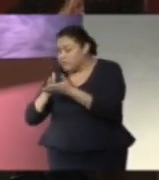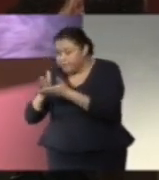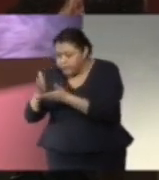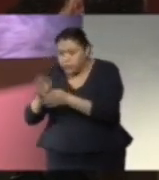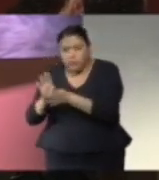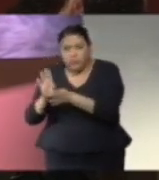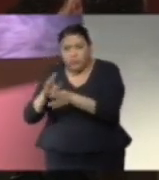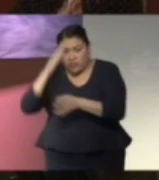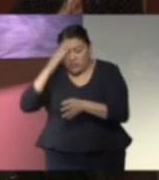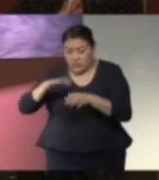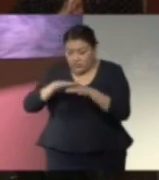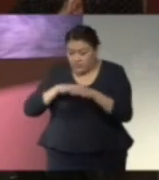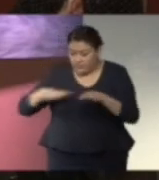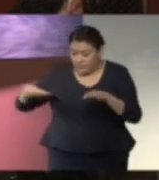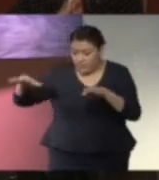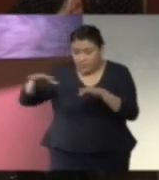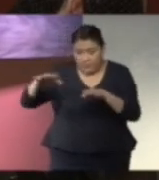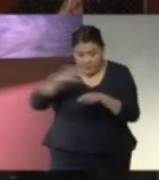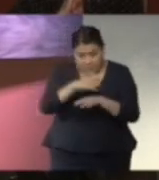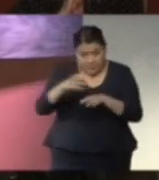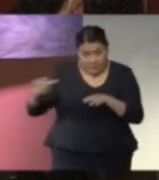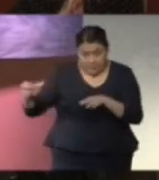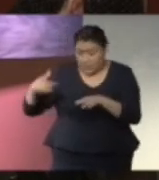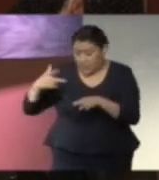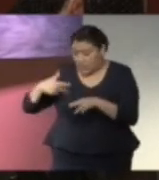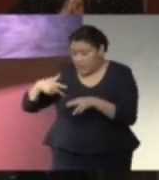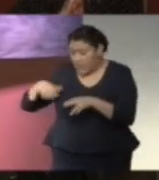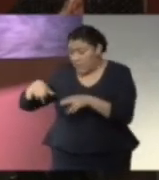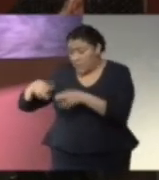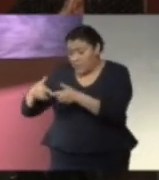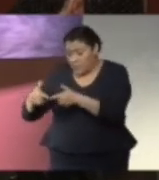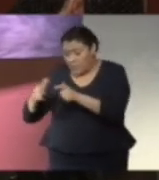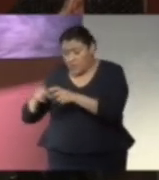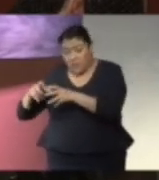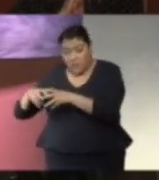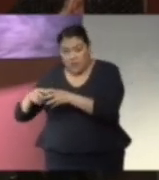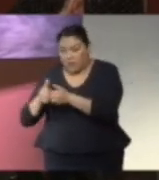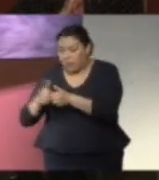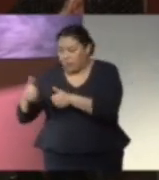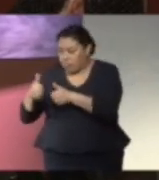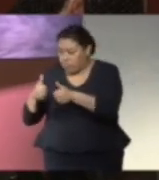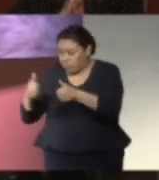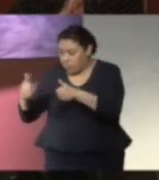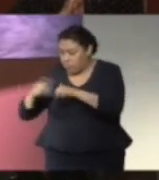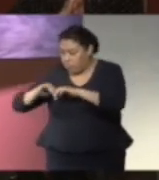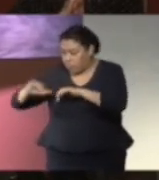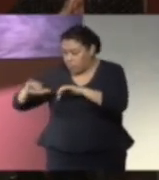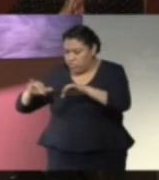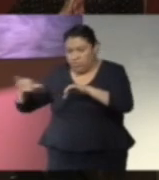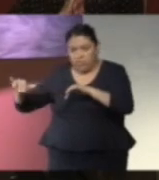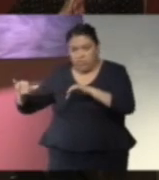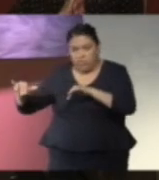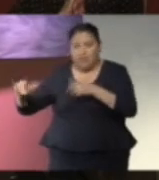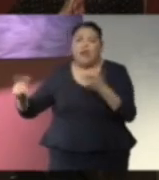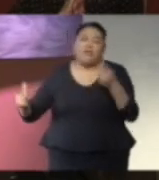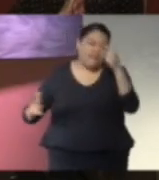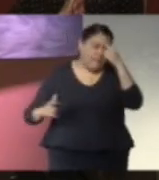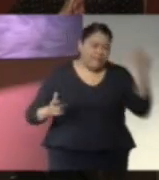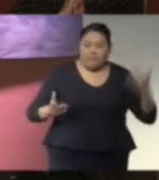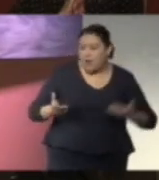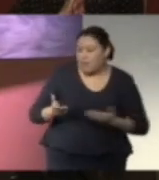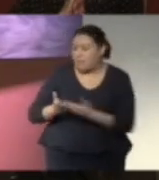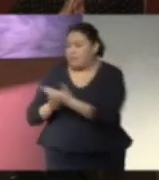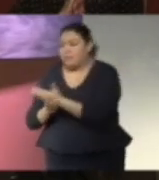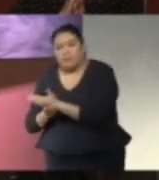un tema central, porque en la medida en que el tejido comunitario se vaya rompiendo y articulando, hay mayores condiciones para que estos